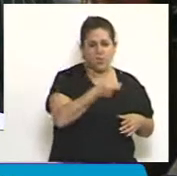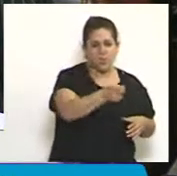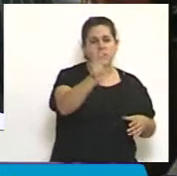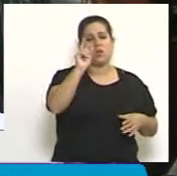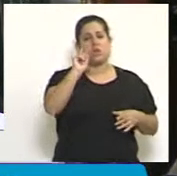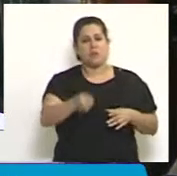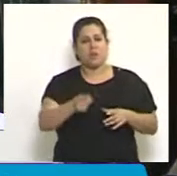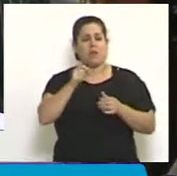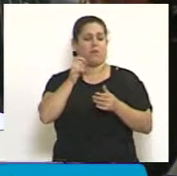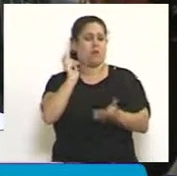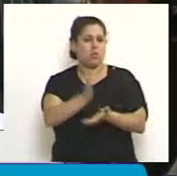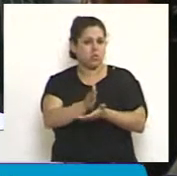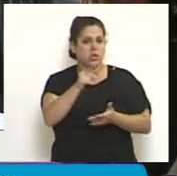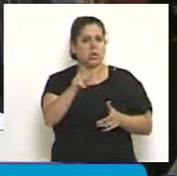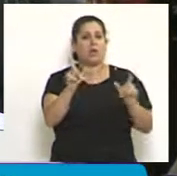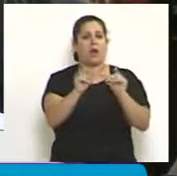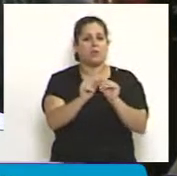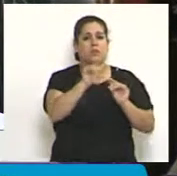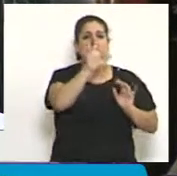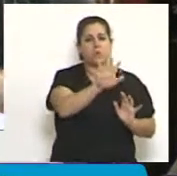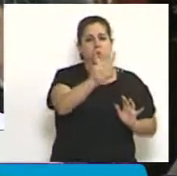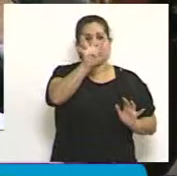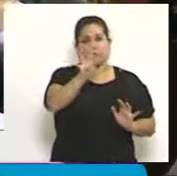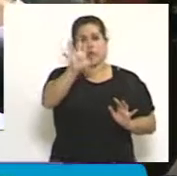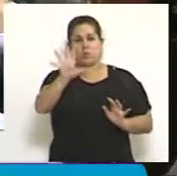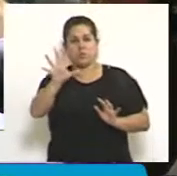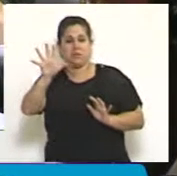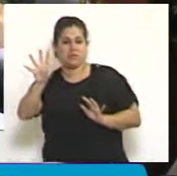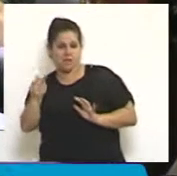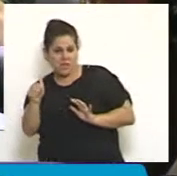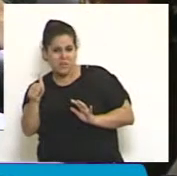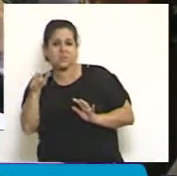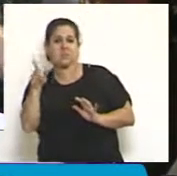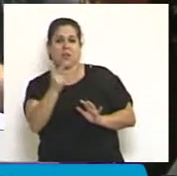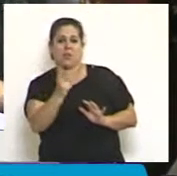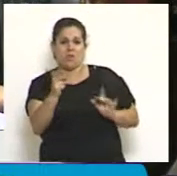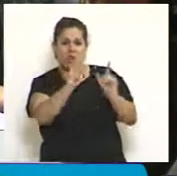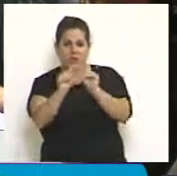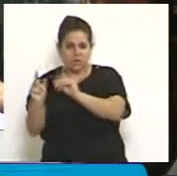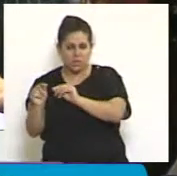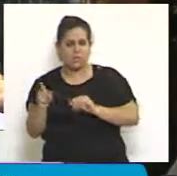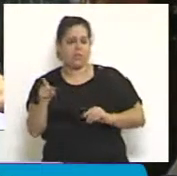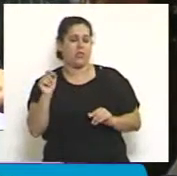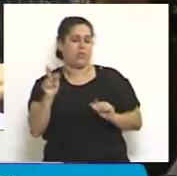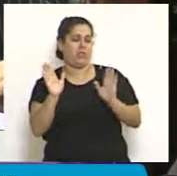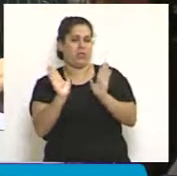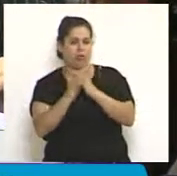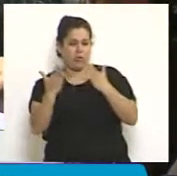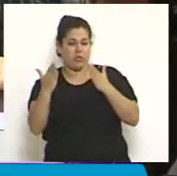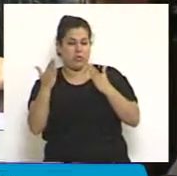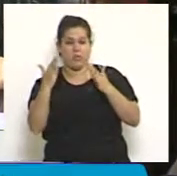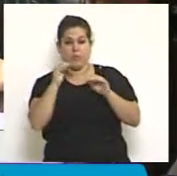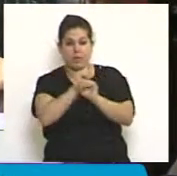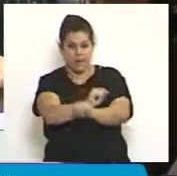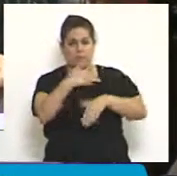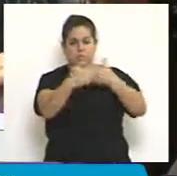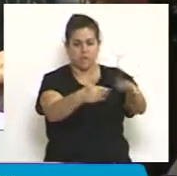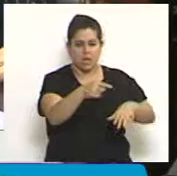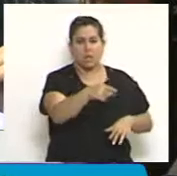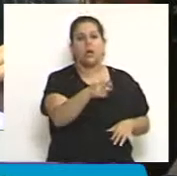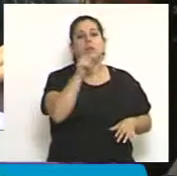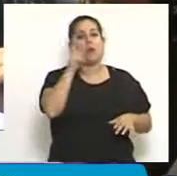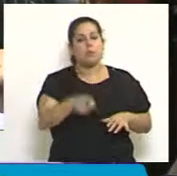de conformidad a lo previsto por el artículo 54 del Código Procesal Penal. La Cámara Federal de Casación